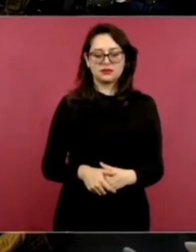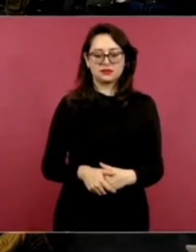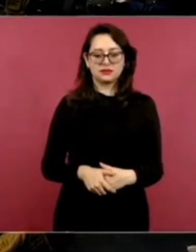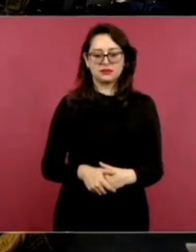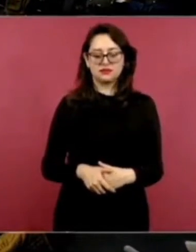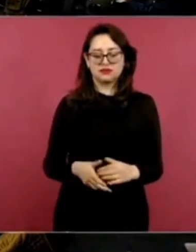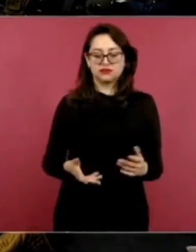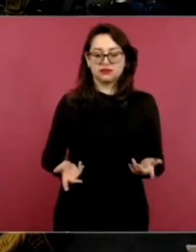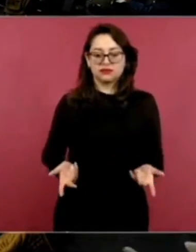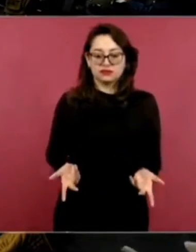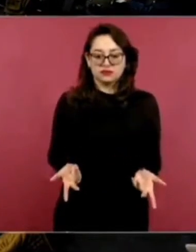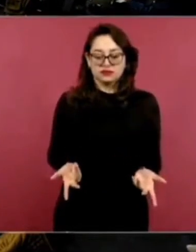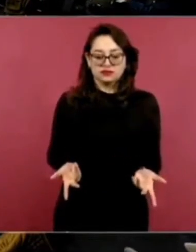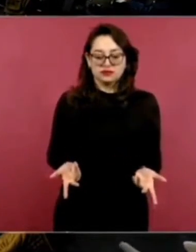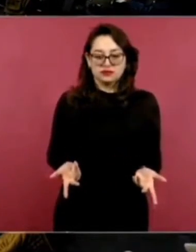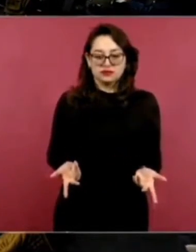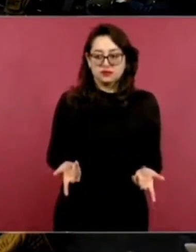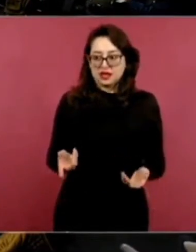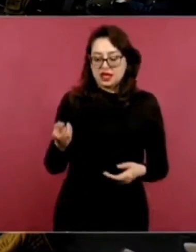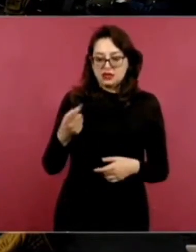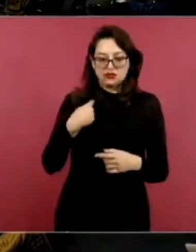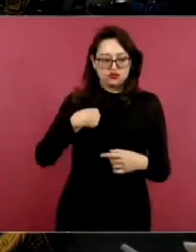si lo digo aquí es porque